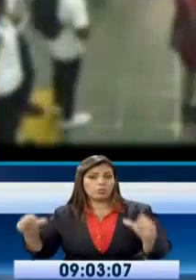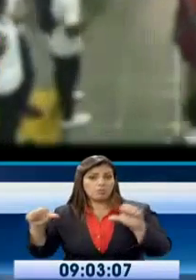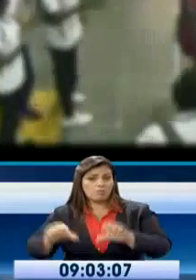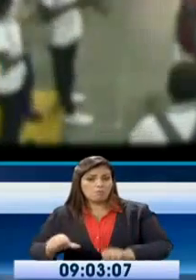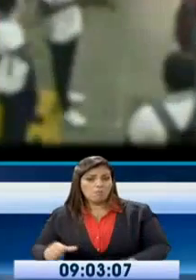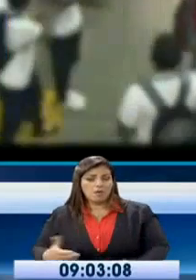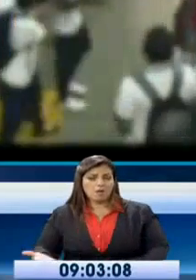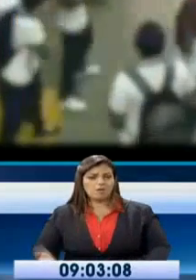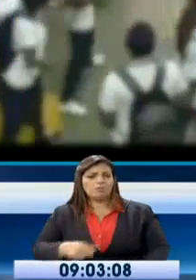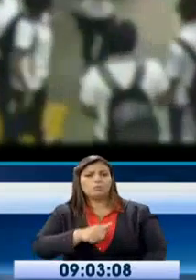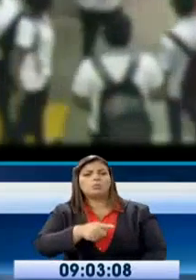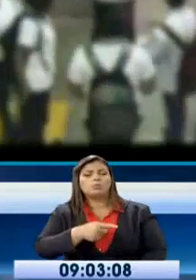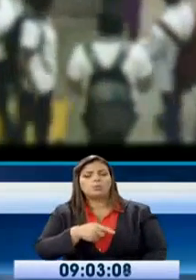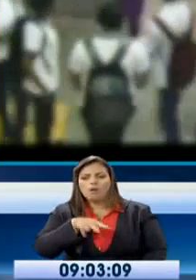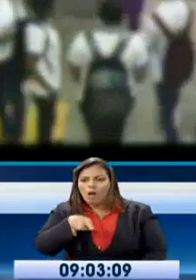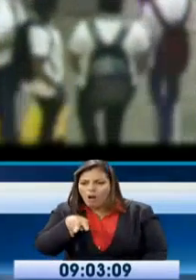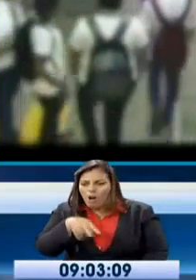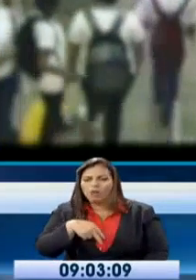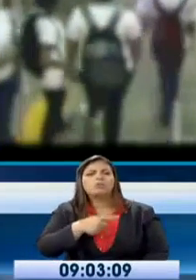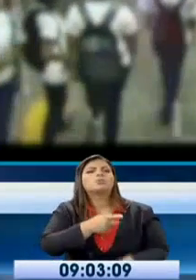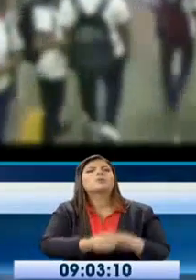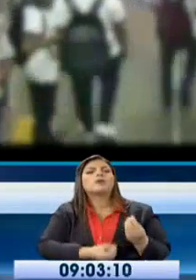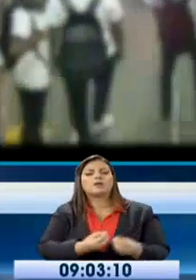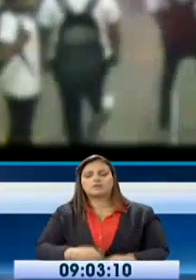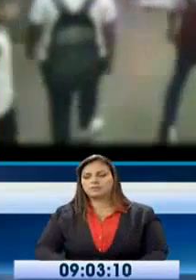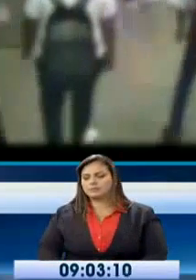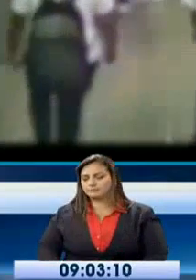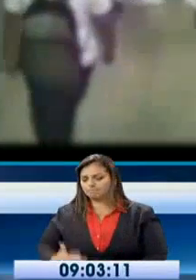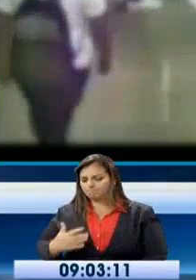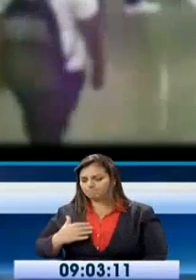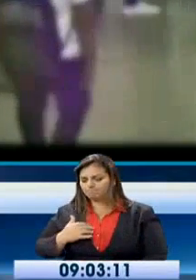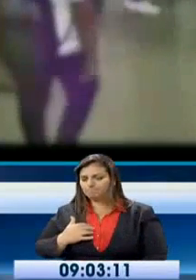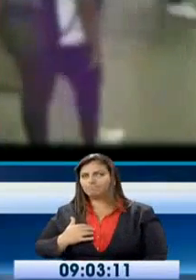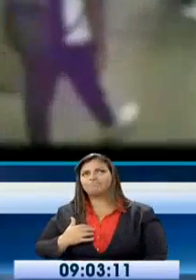Primeramente, corregirlo en la casa. Usted nos haría ya, pero ¿cómo lo corregiría?